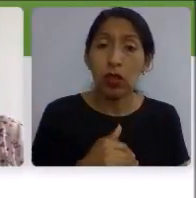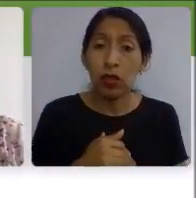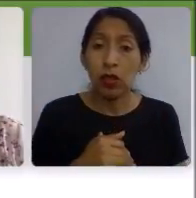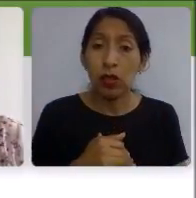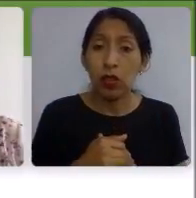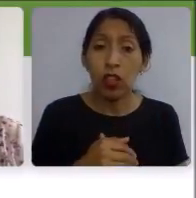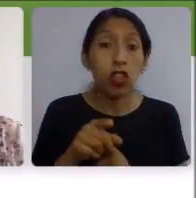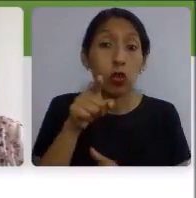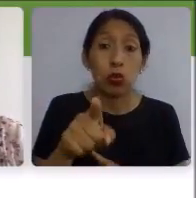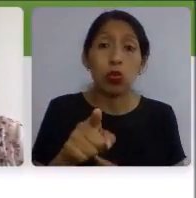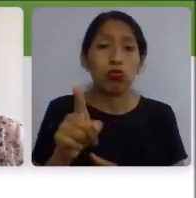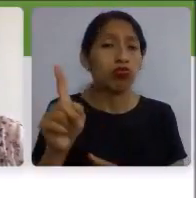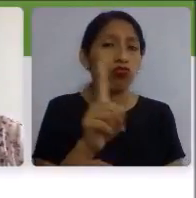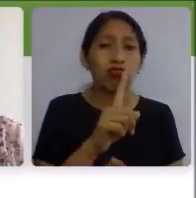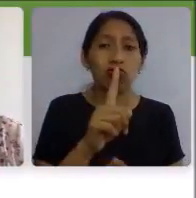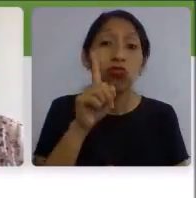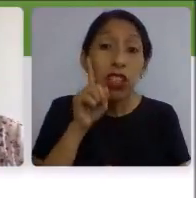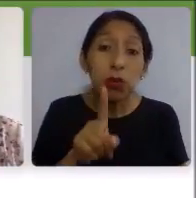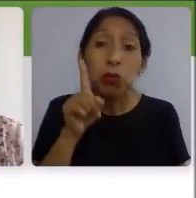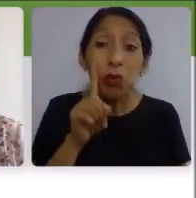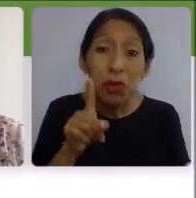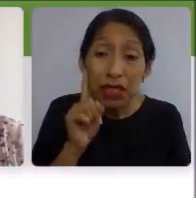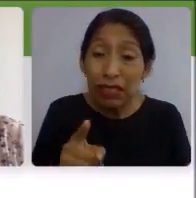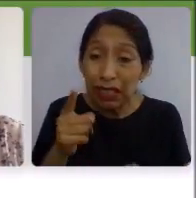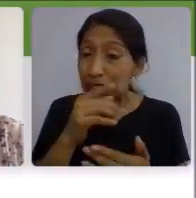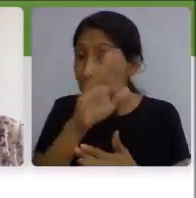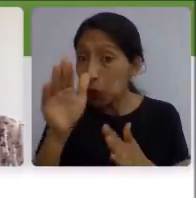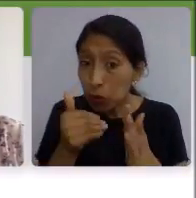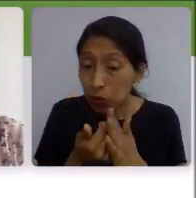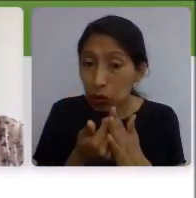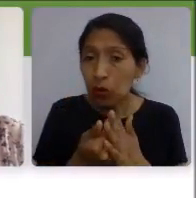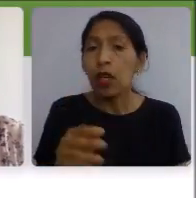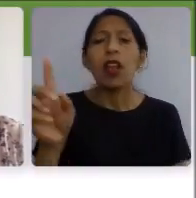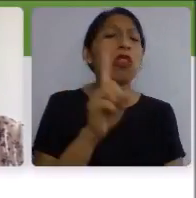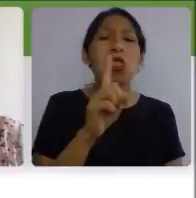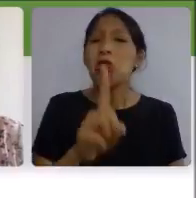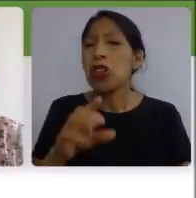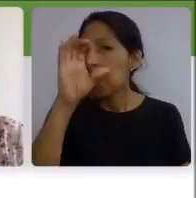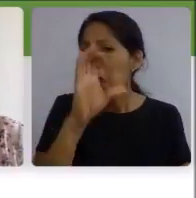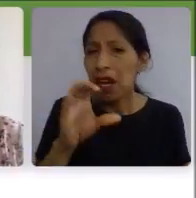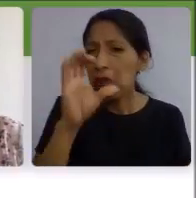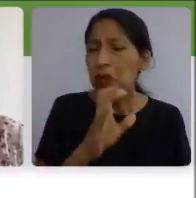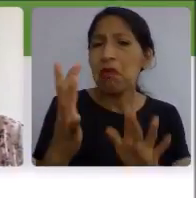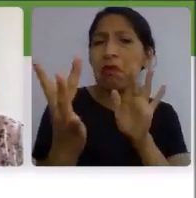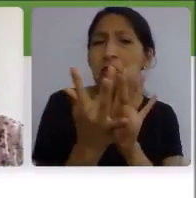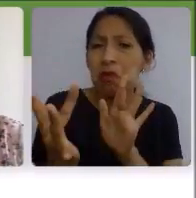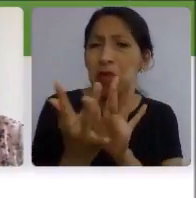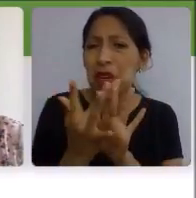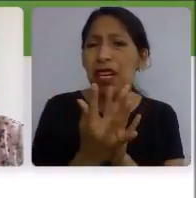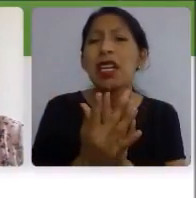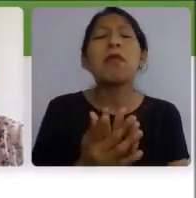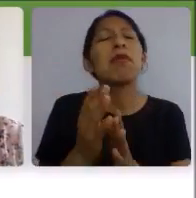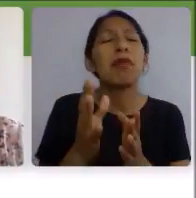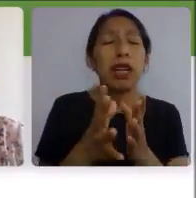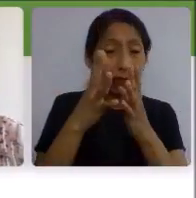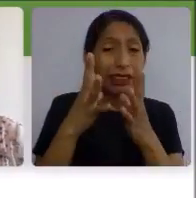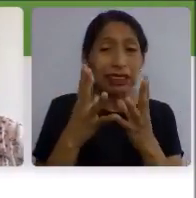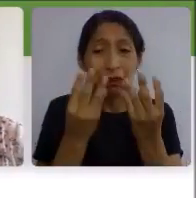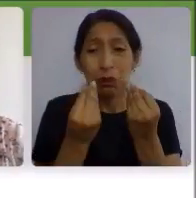no cumples con los estándares ofrecidos, tampoco te van a volver a buscar y vas a tener bastante inconvenientes con